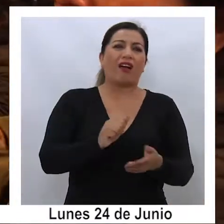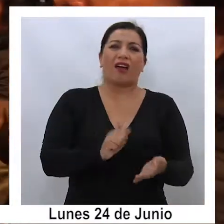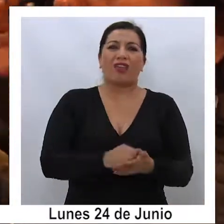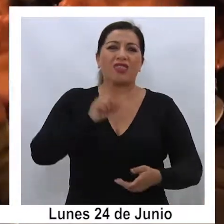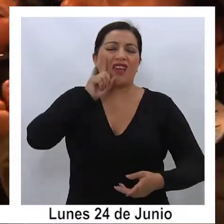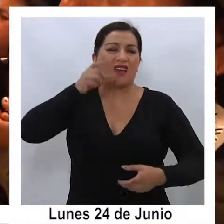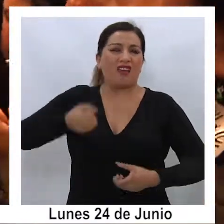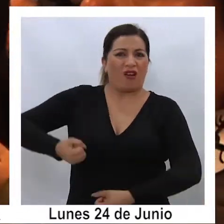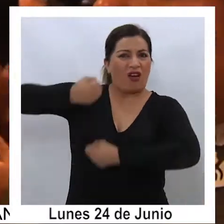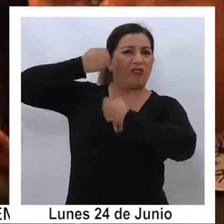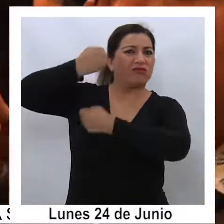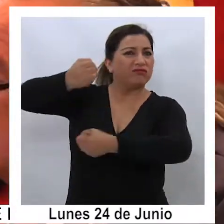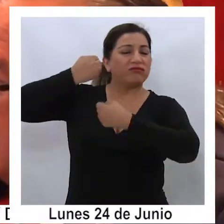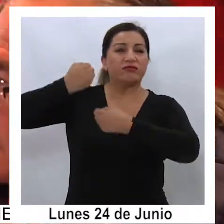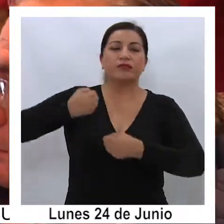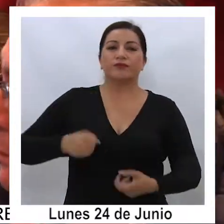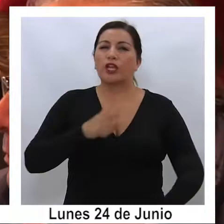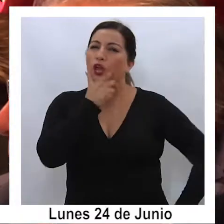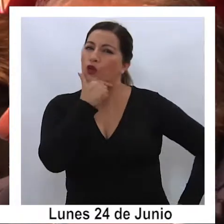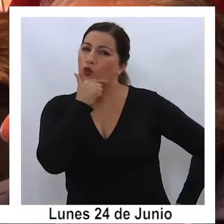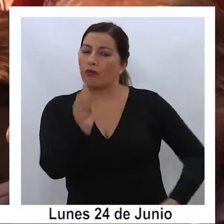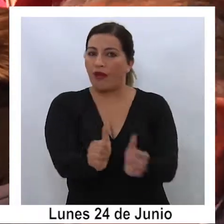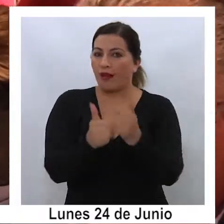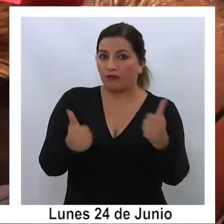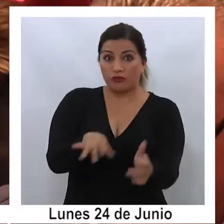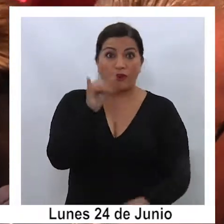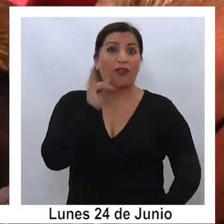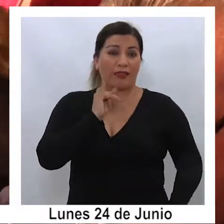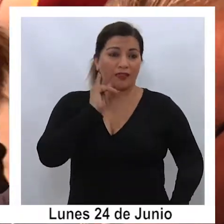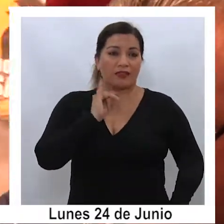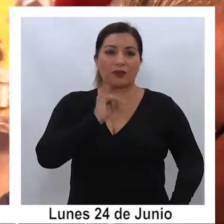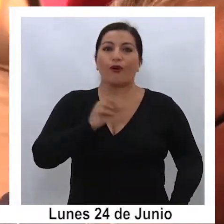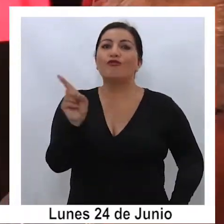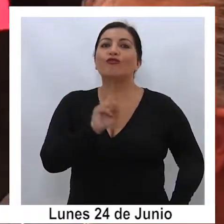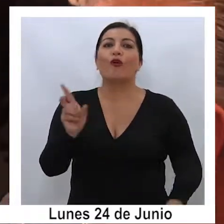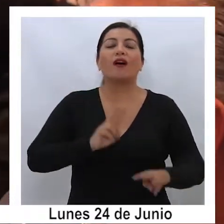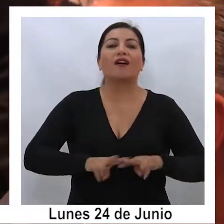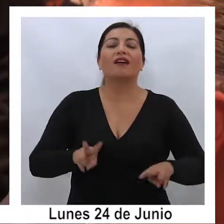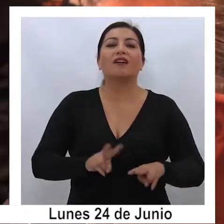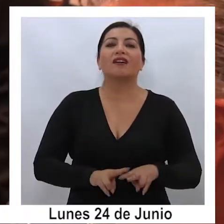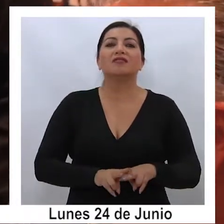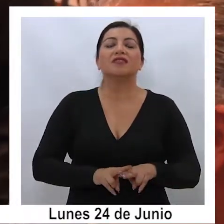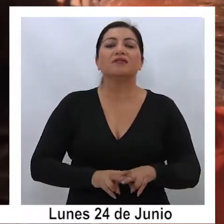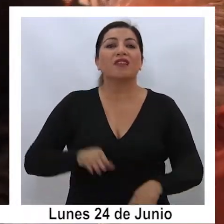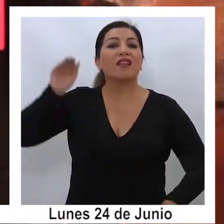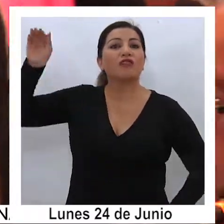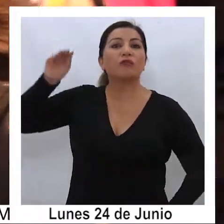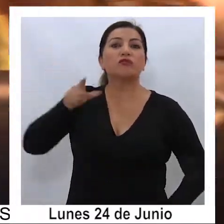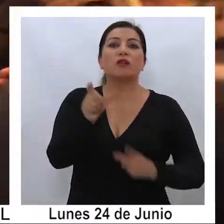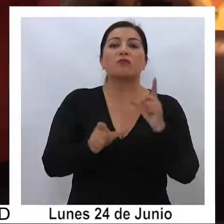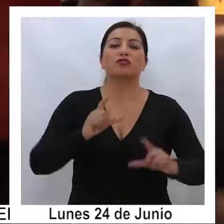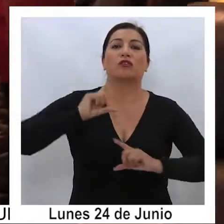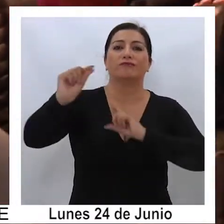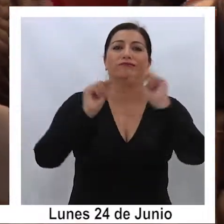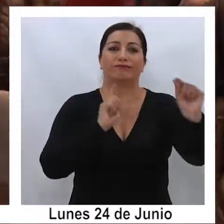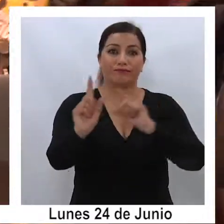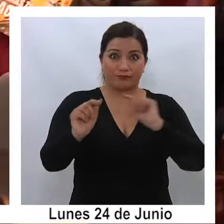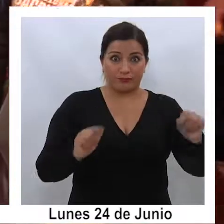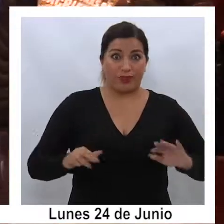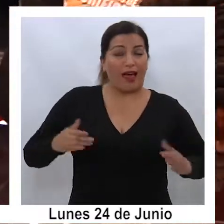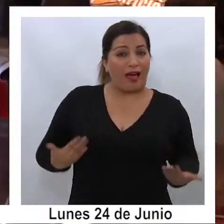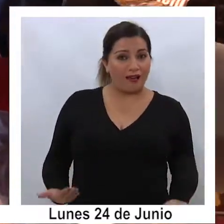pancartas y cuestionaron a las autoridades regionales por no haber ordenado la evacuación preventiva de la comuna.